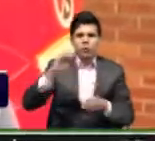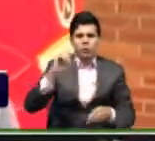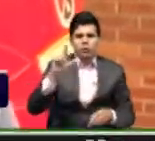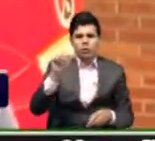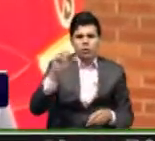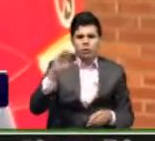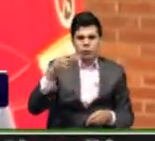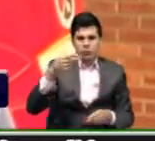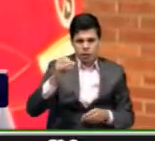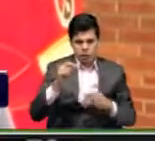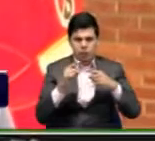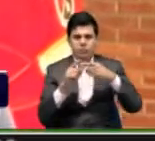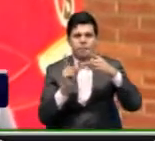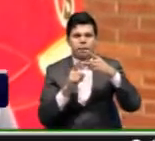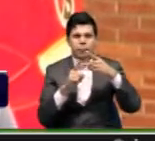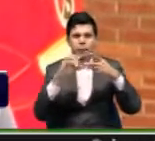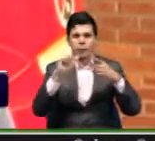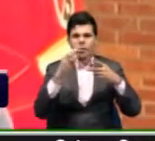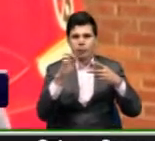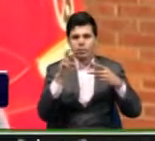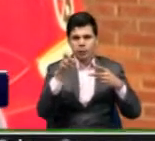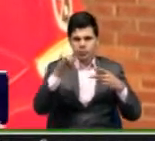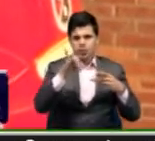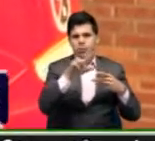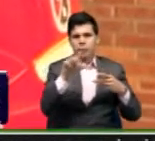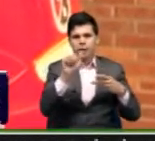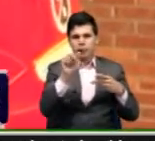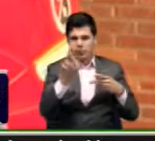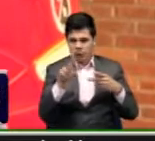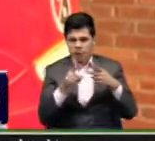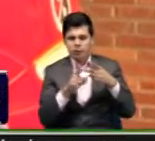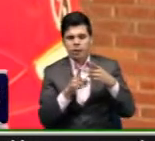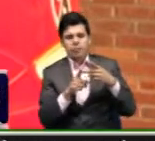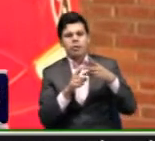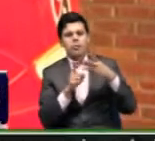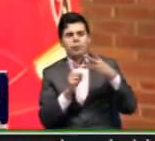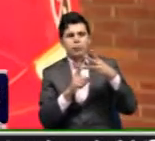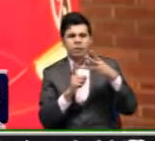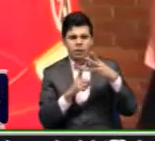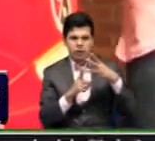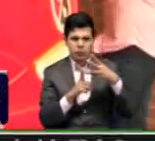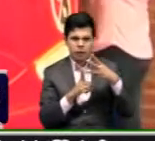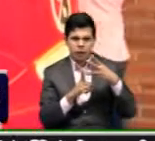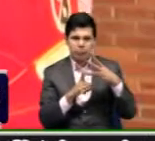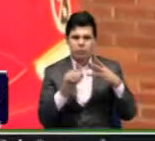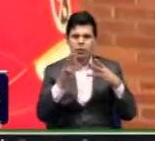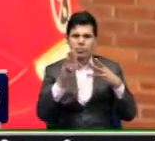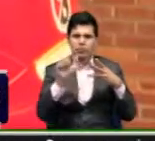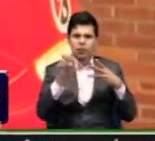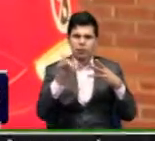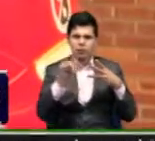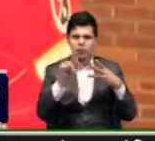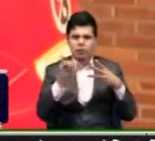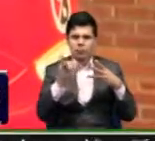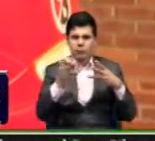después pasé a Caterpillar Motor, por ahí jugué algunos torneos. De ahí pasé para Banfield, con el